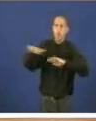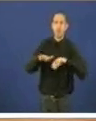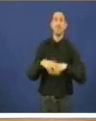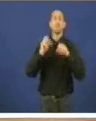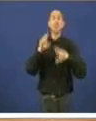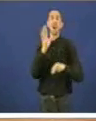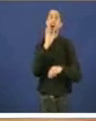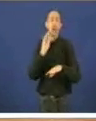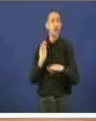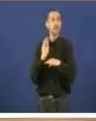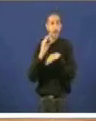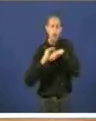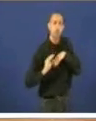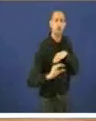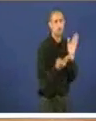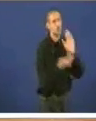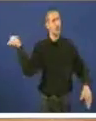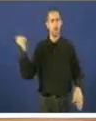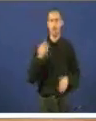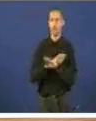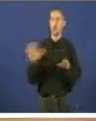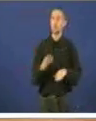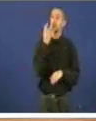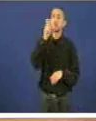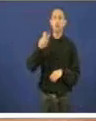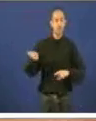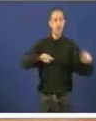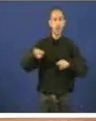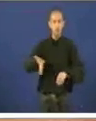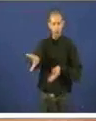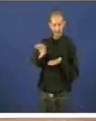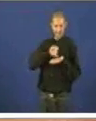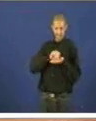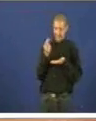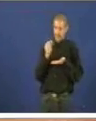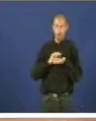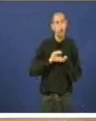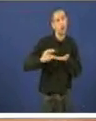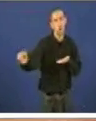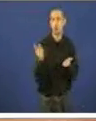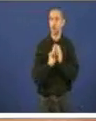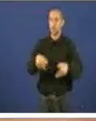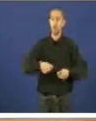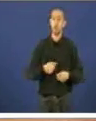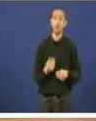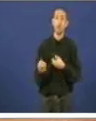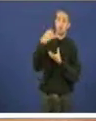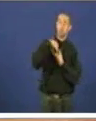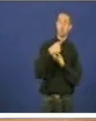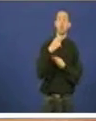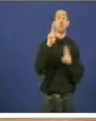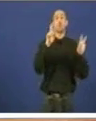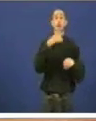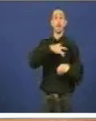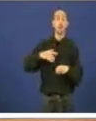indemnizacións, que os directivos repoñan o diñeiro na Nova Caixa Galicia Banco e que actúe porque